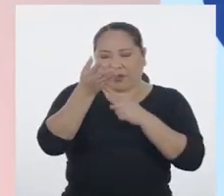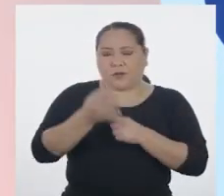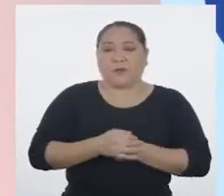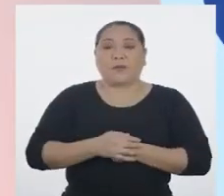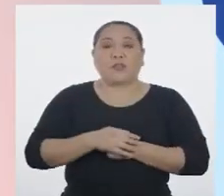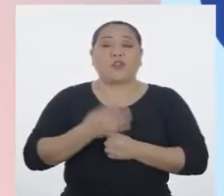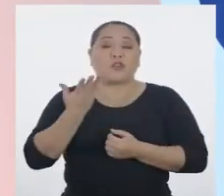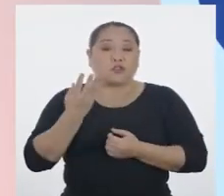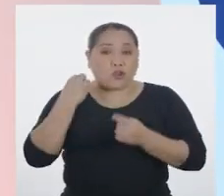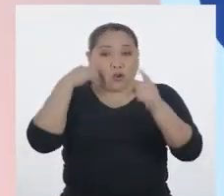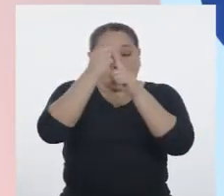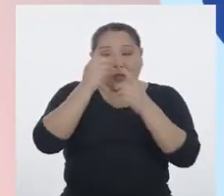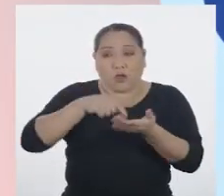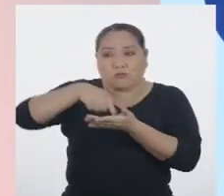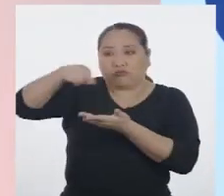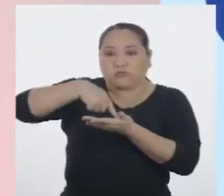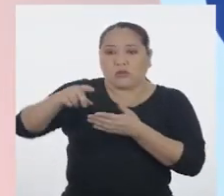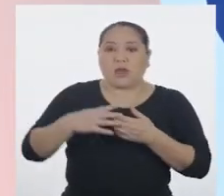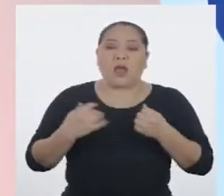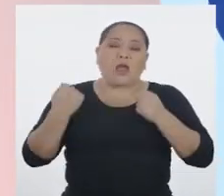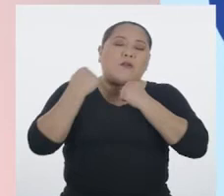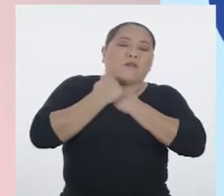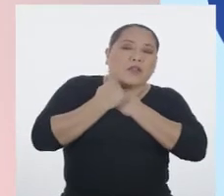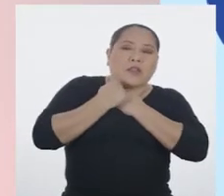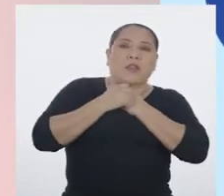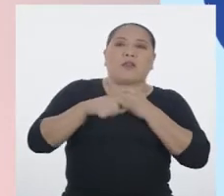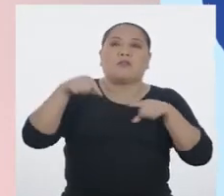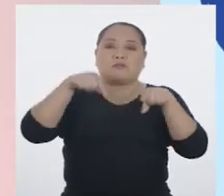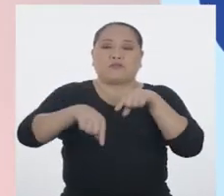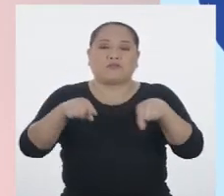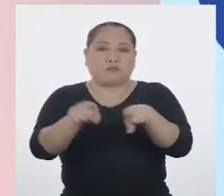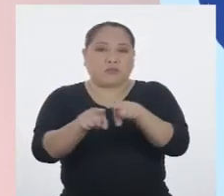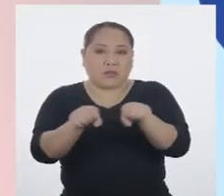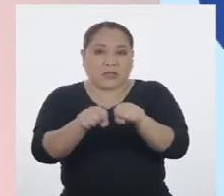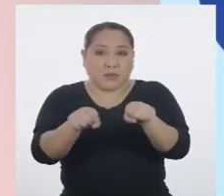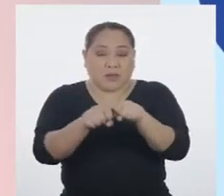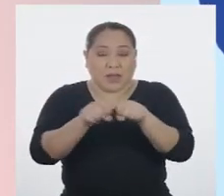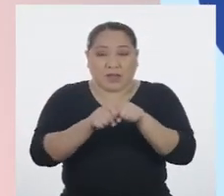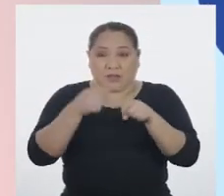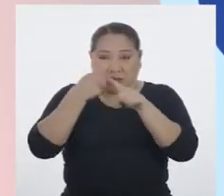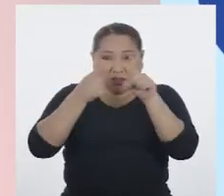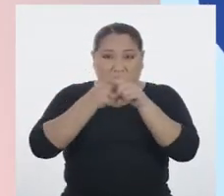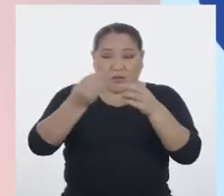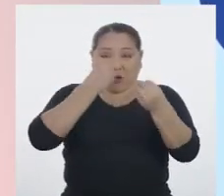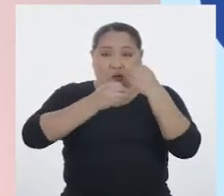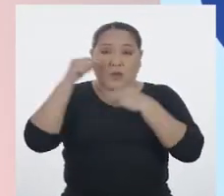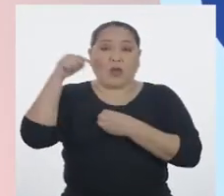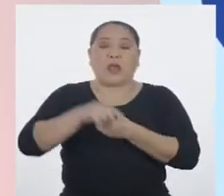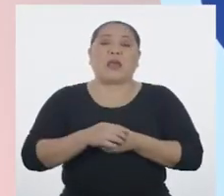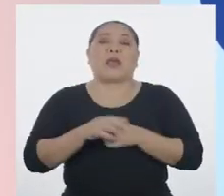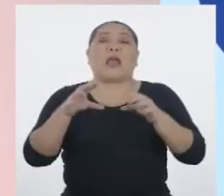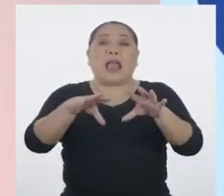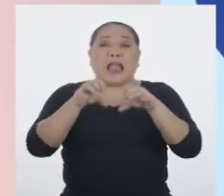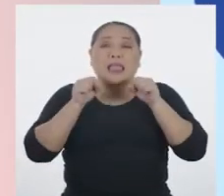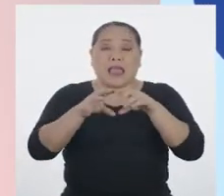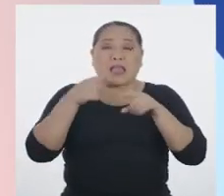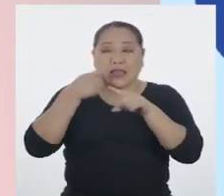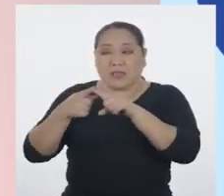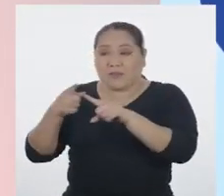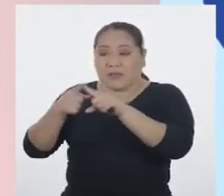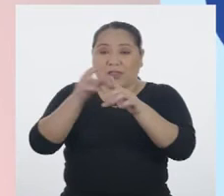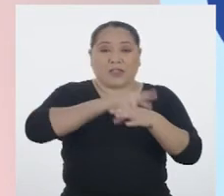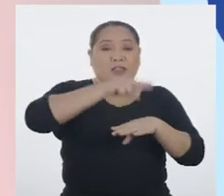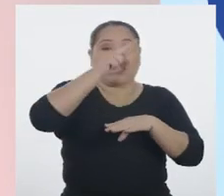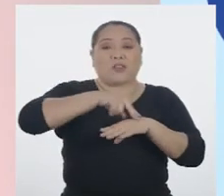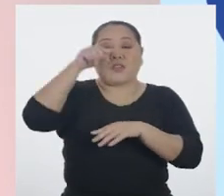Nuestro objetivo es el envío de prendas de abrigo, frazadas, mantas, calzados y víveres ante las heladas que afectan anualmente a las